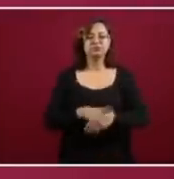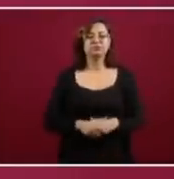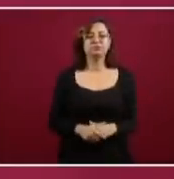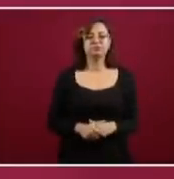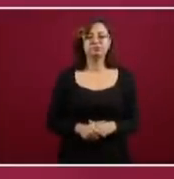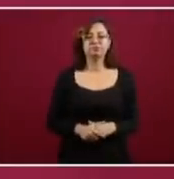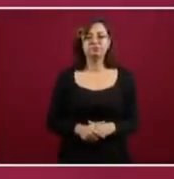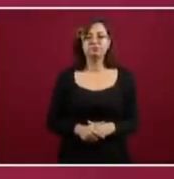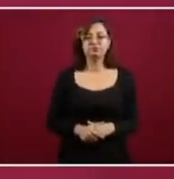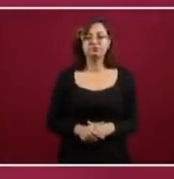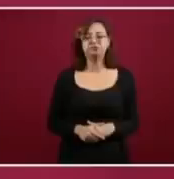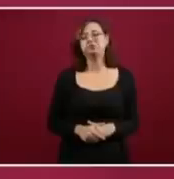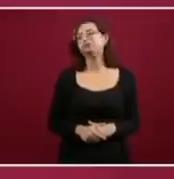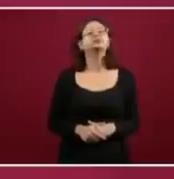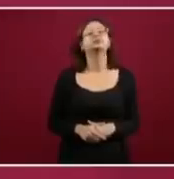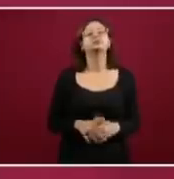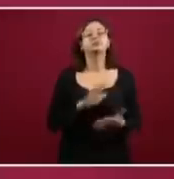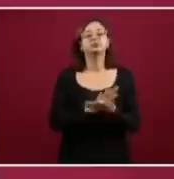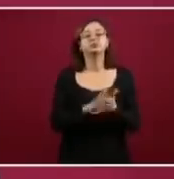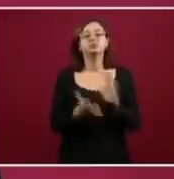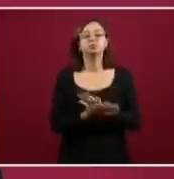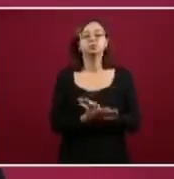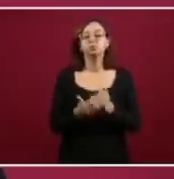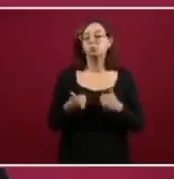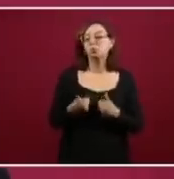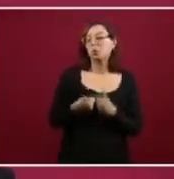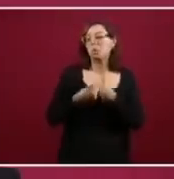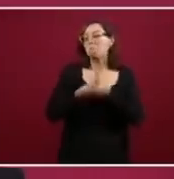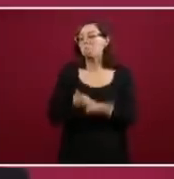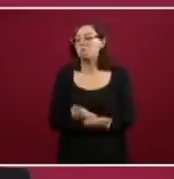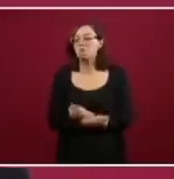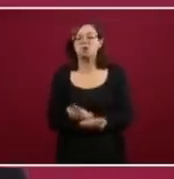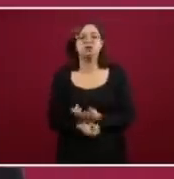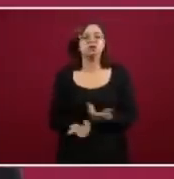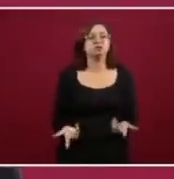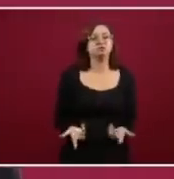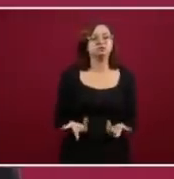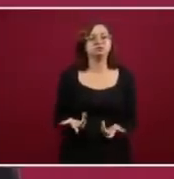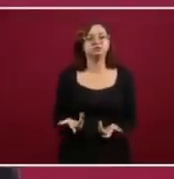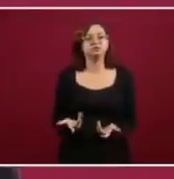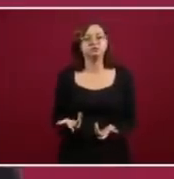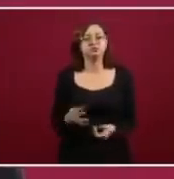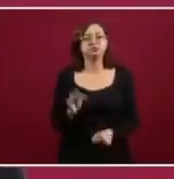que no sean tapaderas que no sean alcahuetes